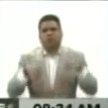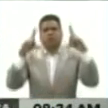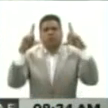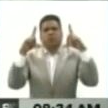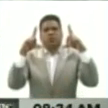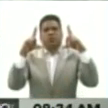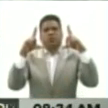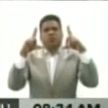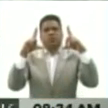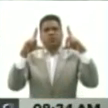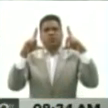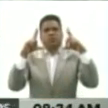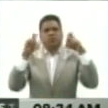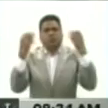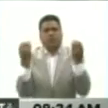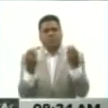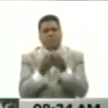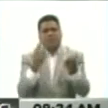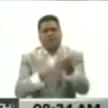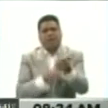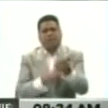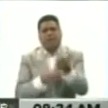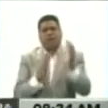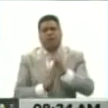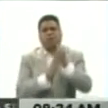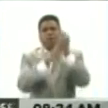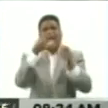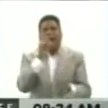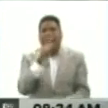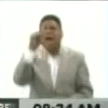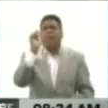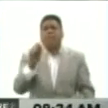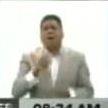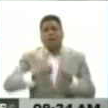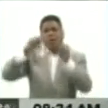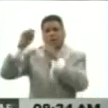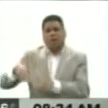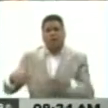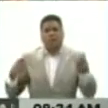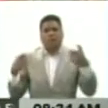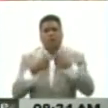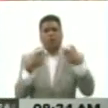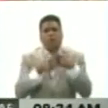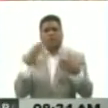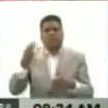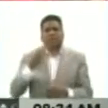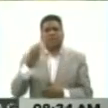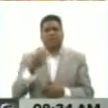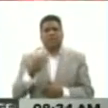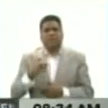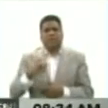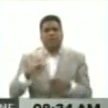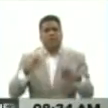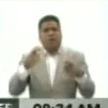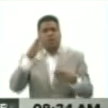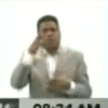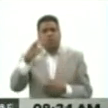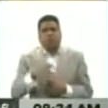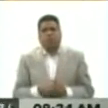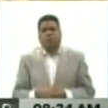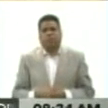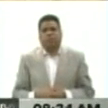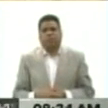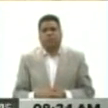eres y serás mi hermano, compadre y líder. Jamás abandonaré tu lucha, siempre con el pueblo, nos los envía el compañero Freddy